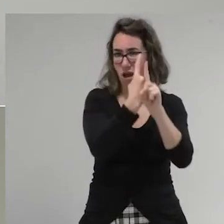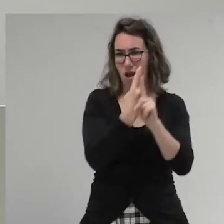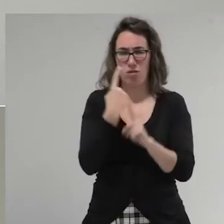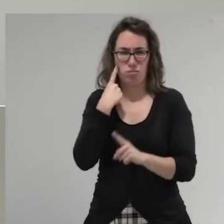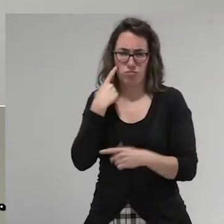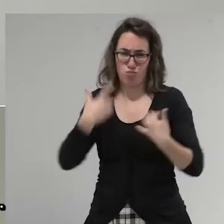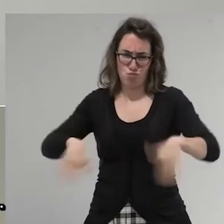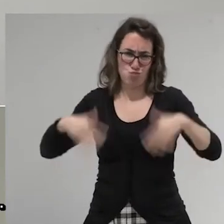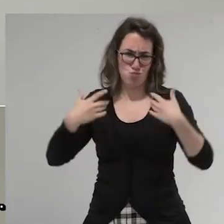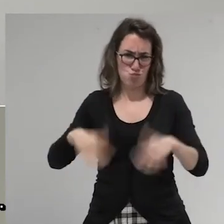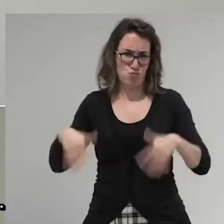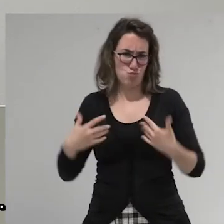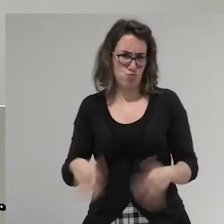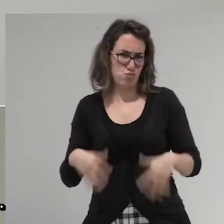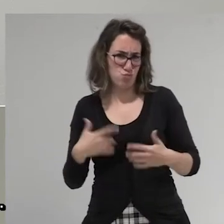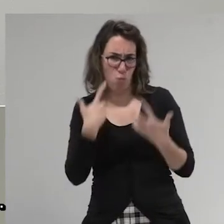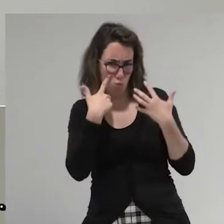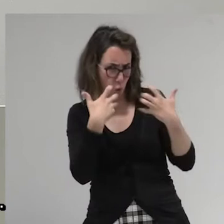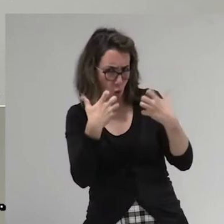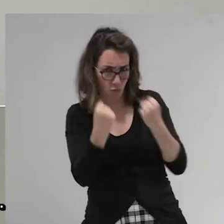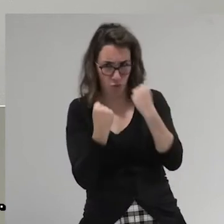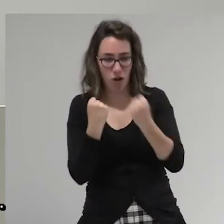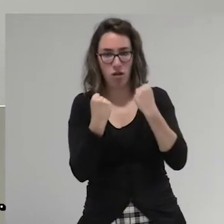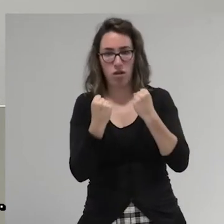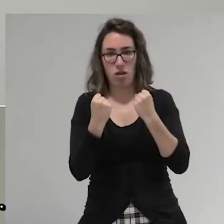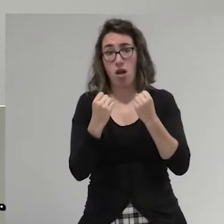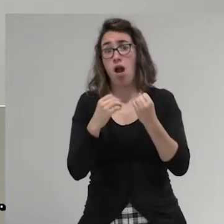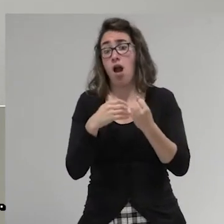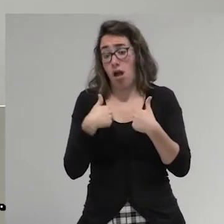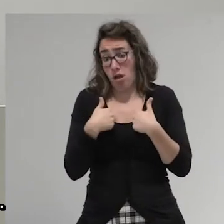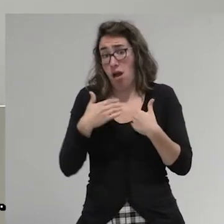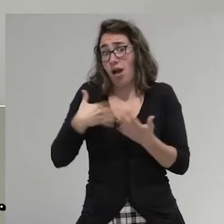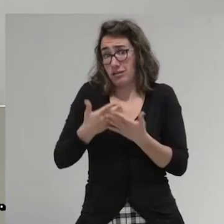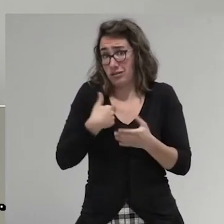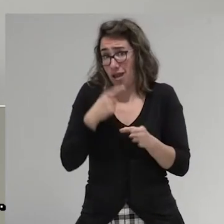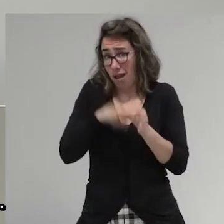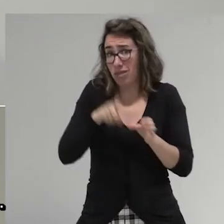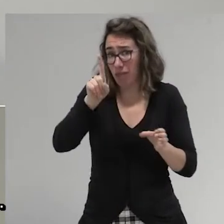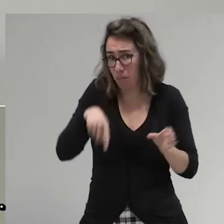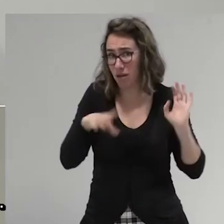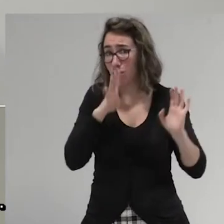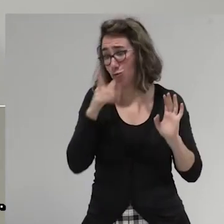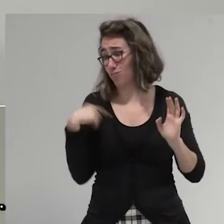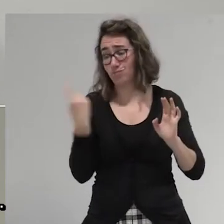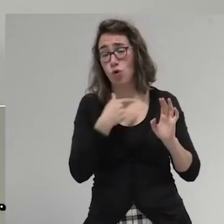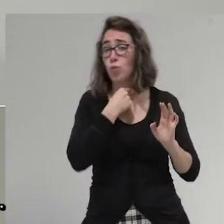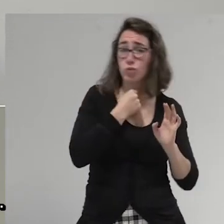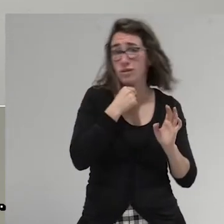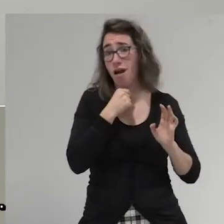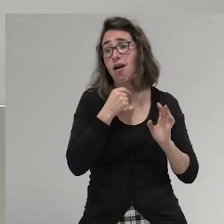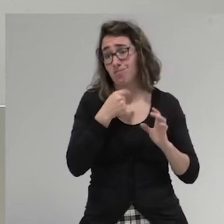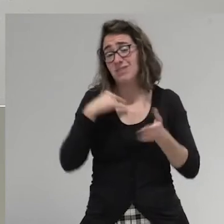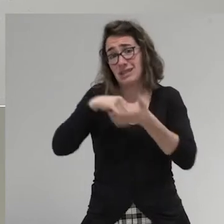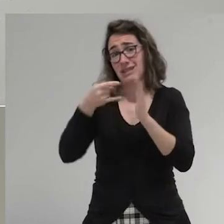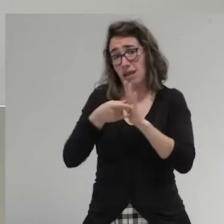incluso destilamos, porque yo creo que pues queramos o no, pues estamos también, formamos parte del